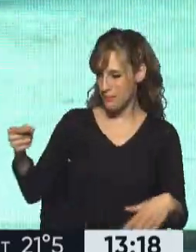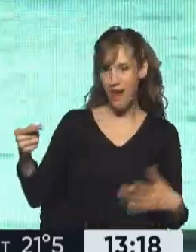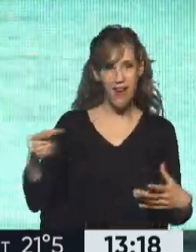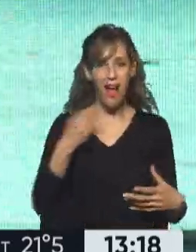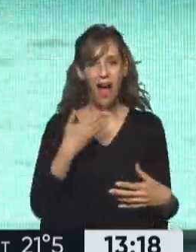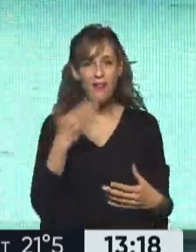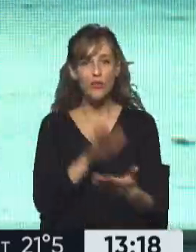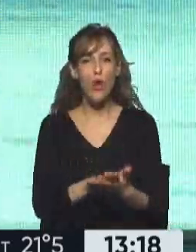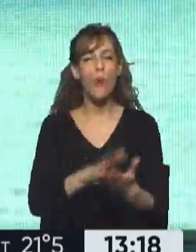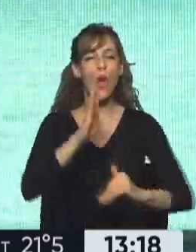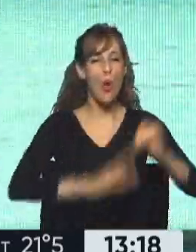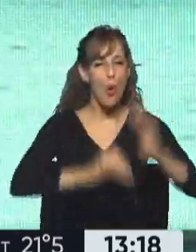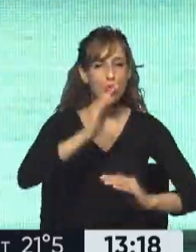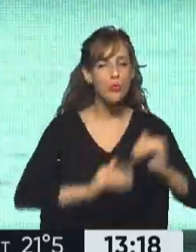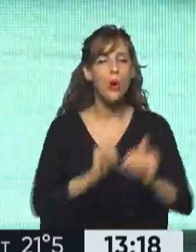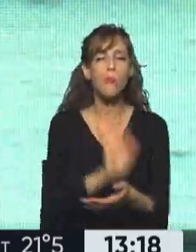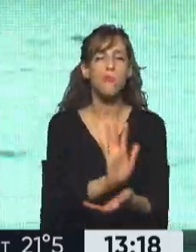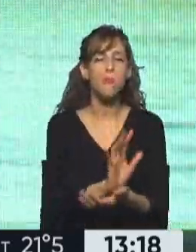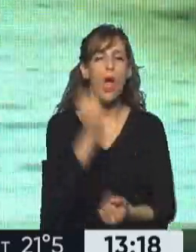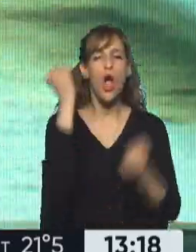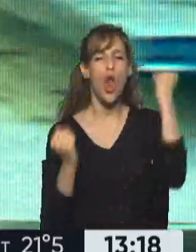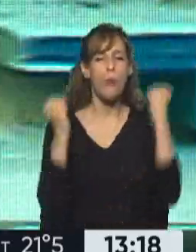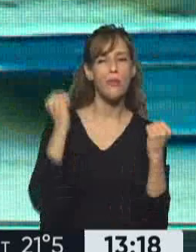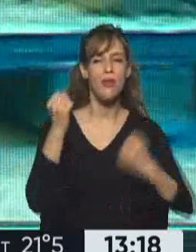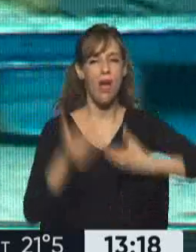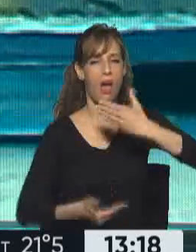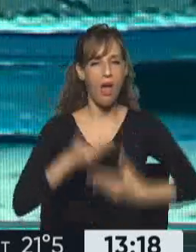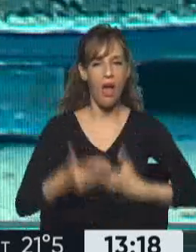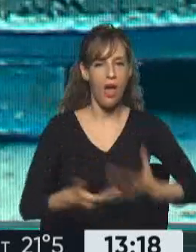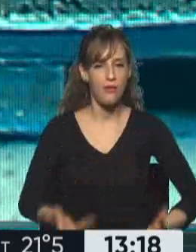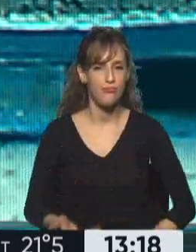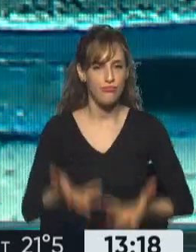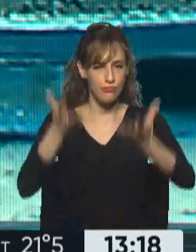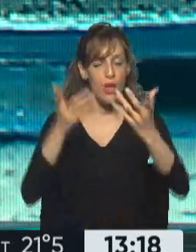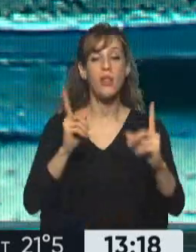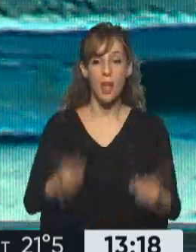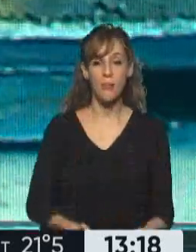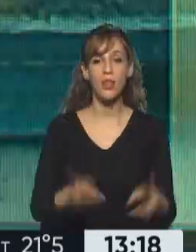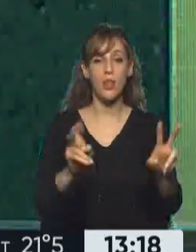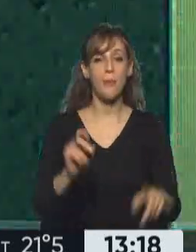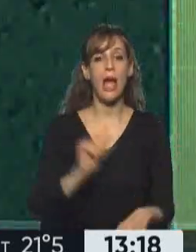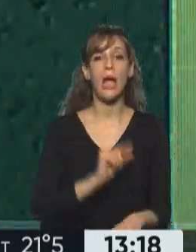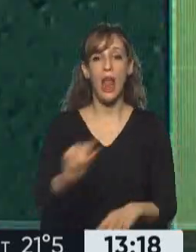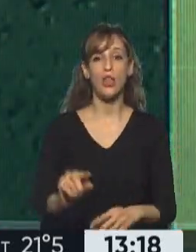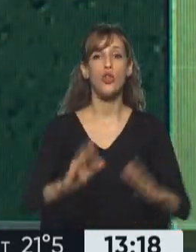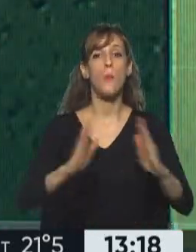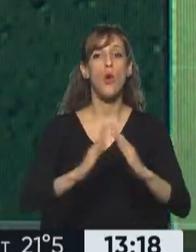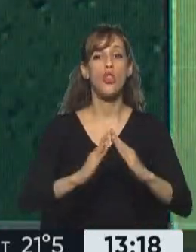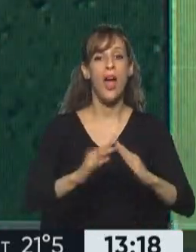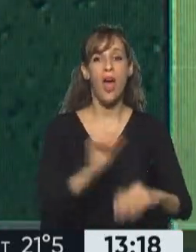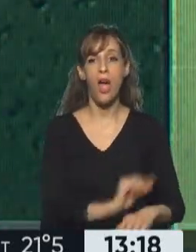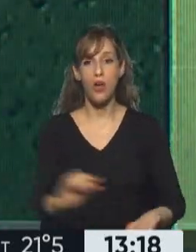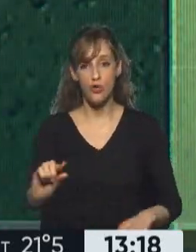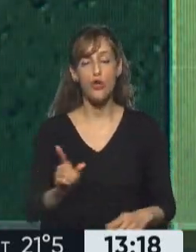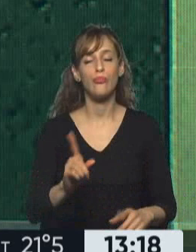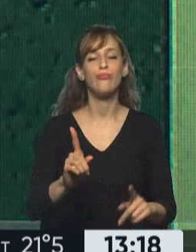de la economía, como un motor que se reactiva de a poco y que tiene además una particularidad: los créditos hipotecarios indexados a partir de ahora con el